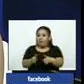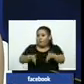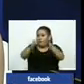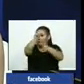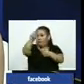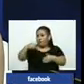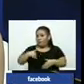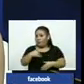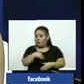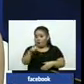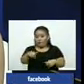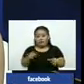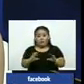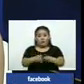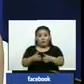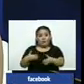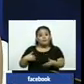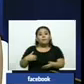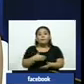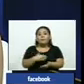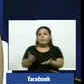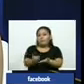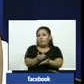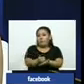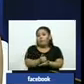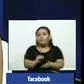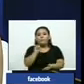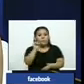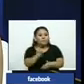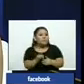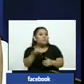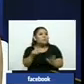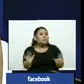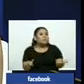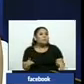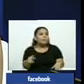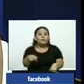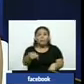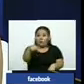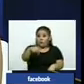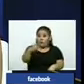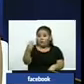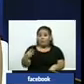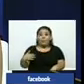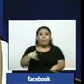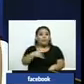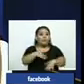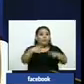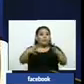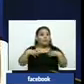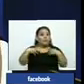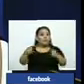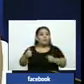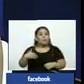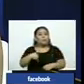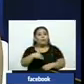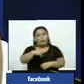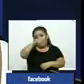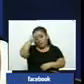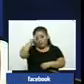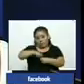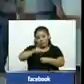en la Comisión de Hacienda de la Asamblea Legislativa. En esta ocasión fue el turno de la ministra de Salud y el ministro de